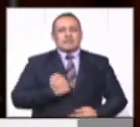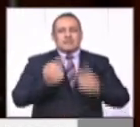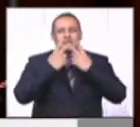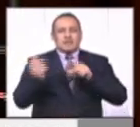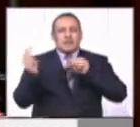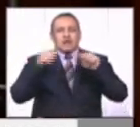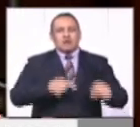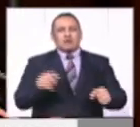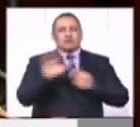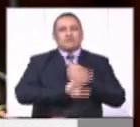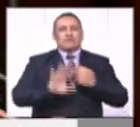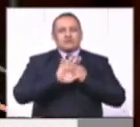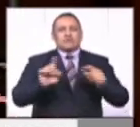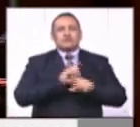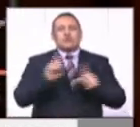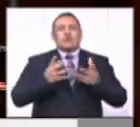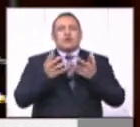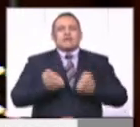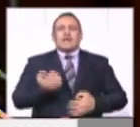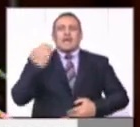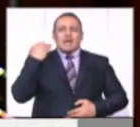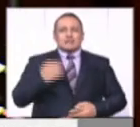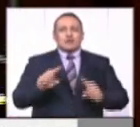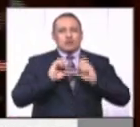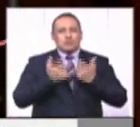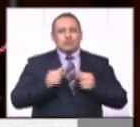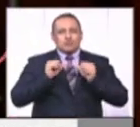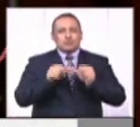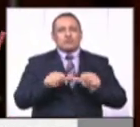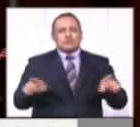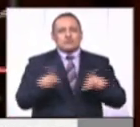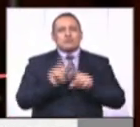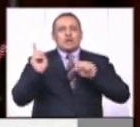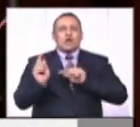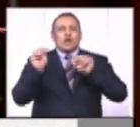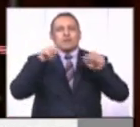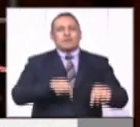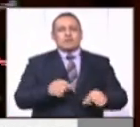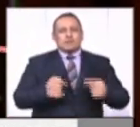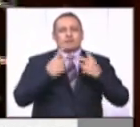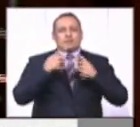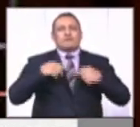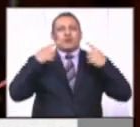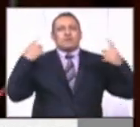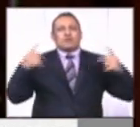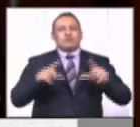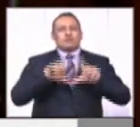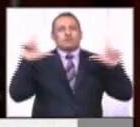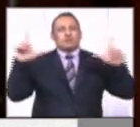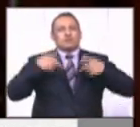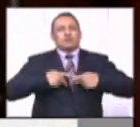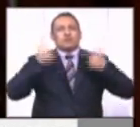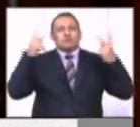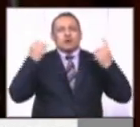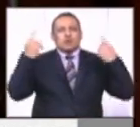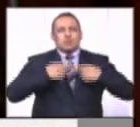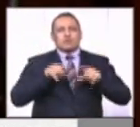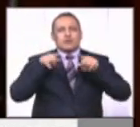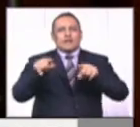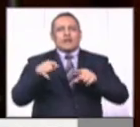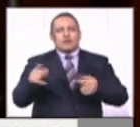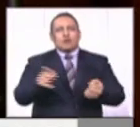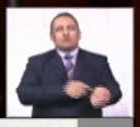en su defensa cuando a no quiso venir en la comisión permanente y ahora vino a hacer su famoso show Porque de eso él